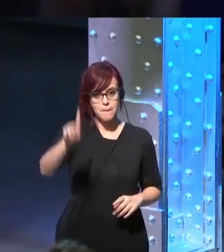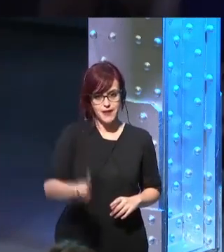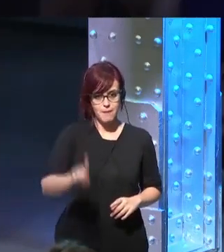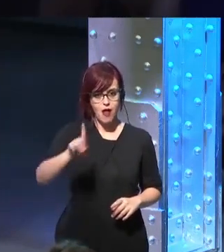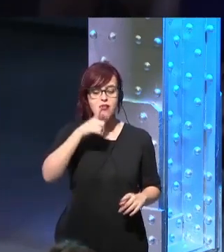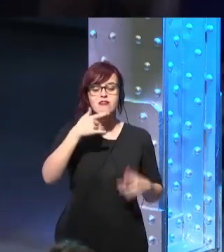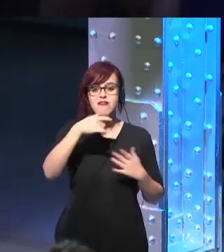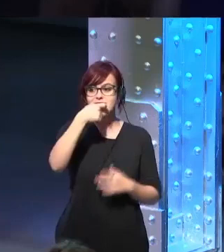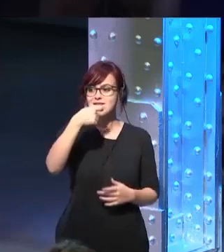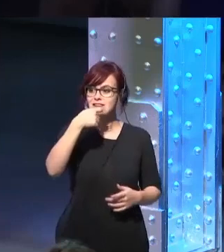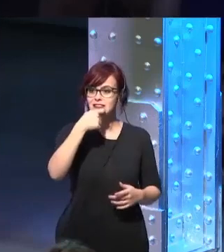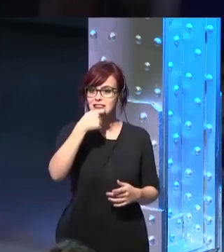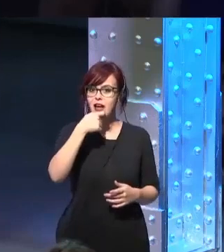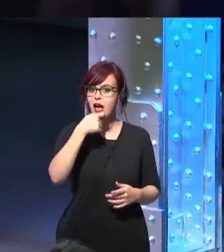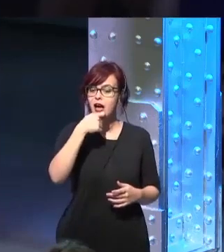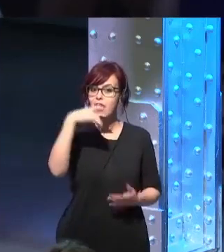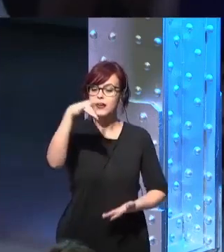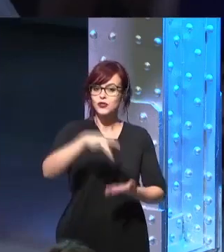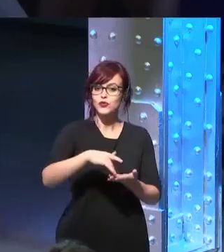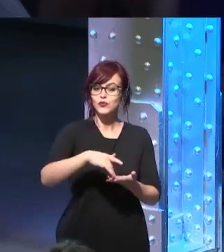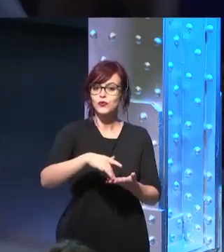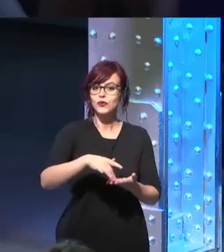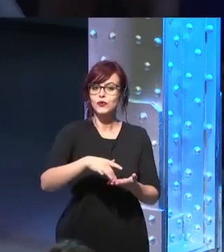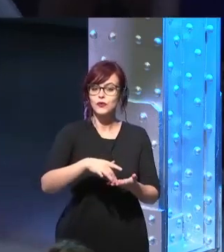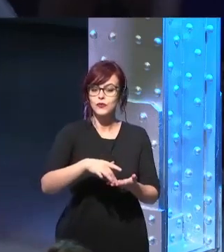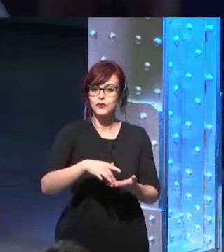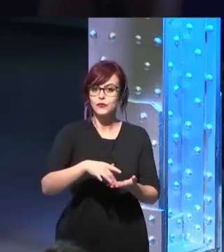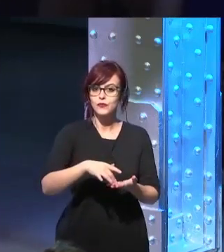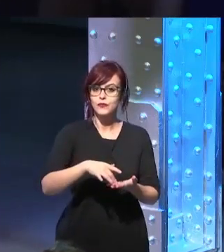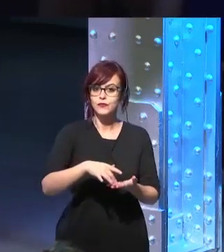se convirtió en parte de